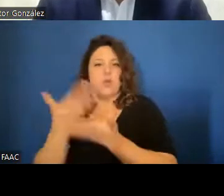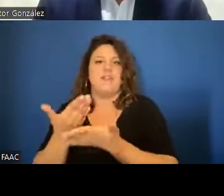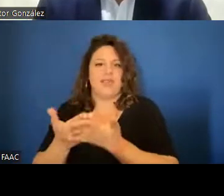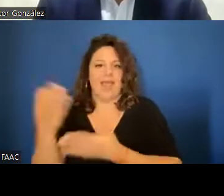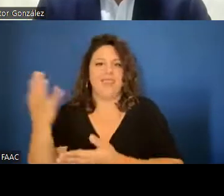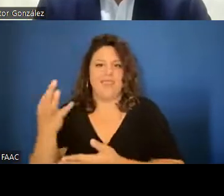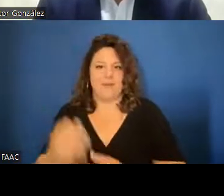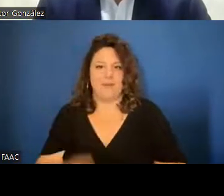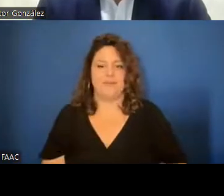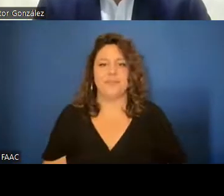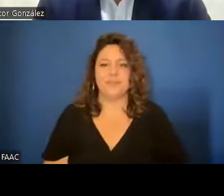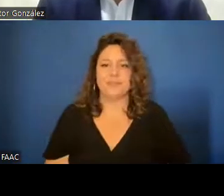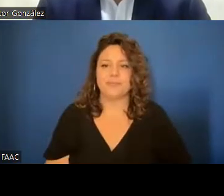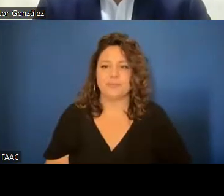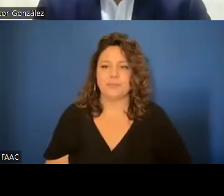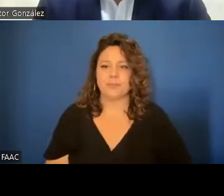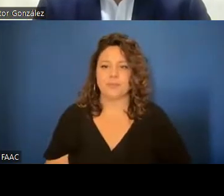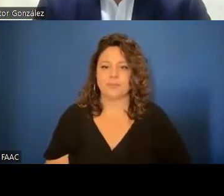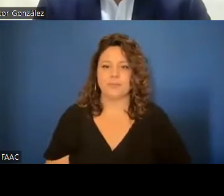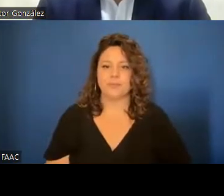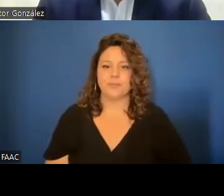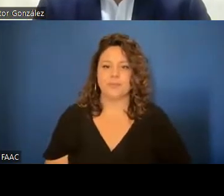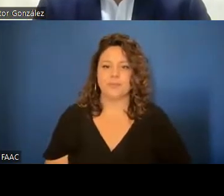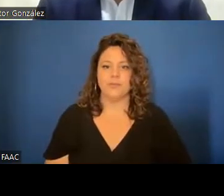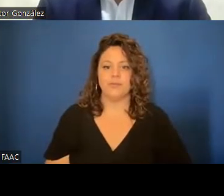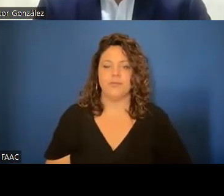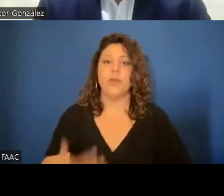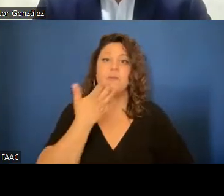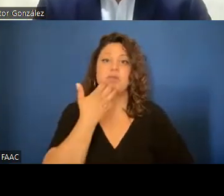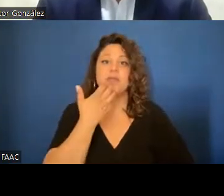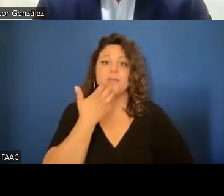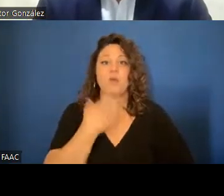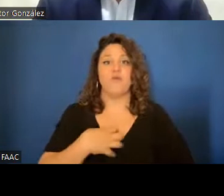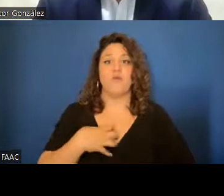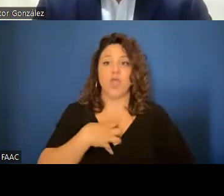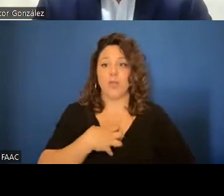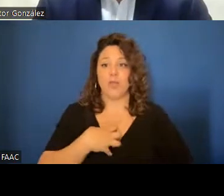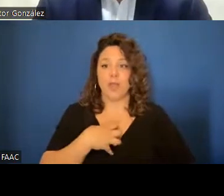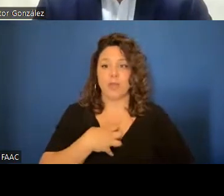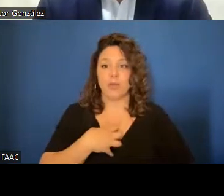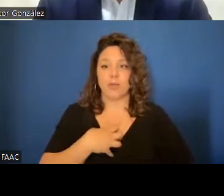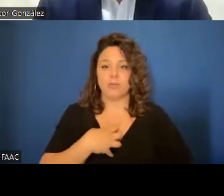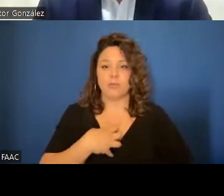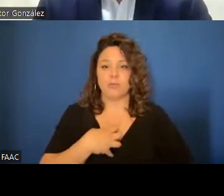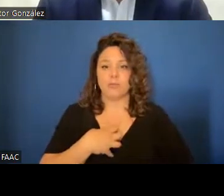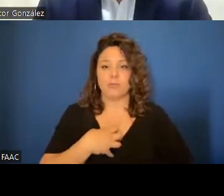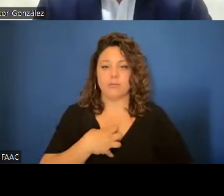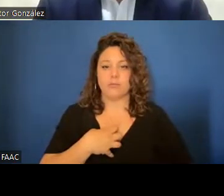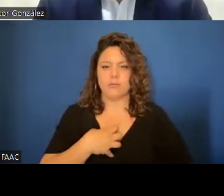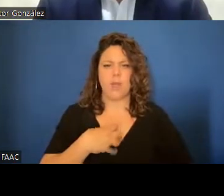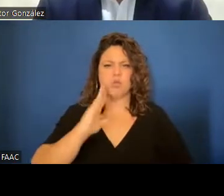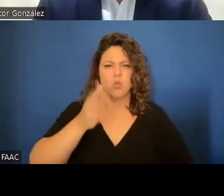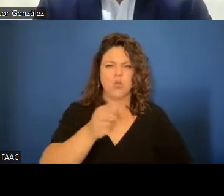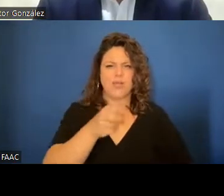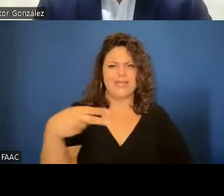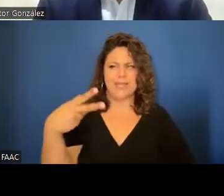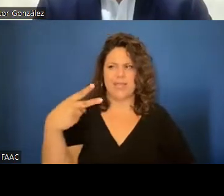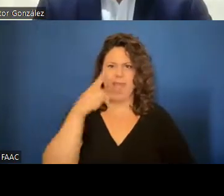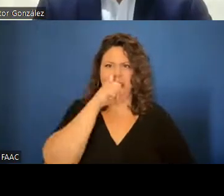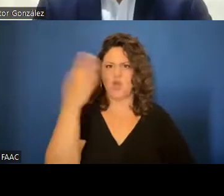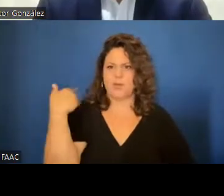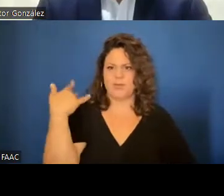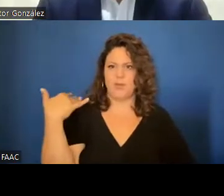tiempo, pues de alguna forma llegábamos incluso a normalizar como sociedad y que cada vez pues existe